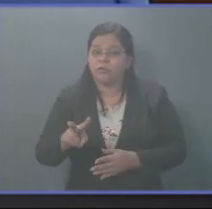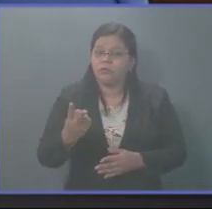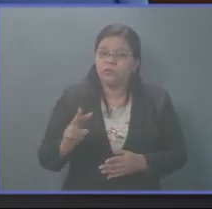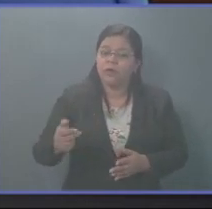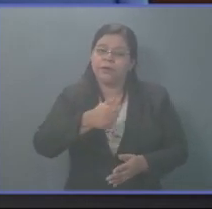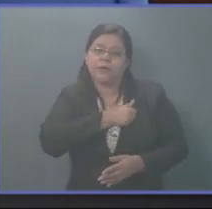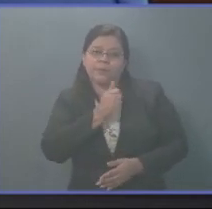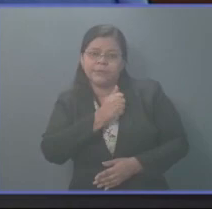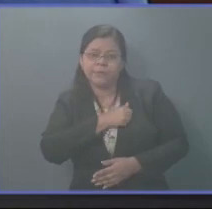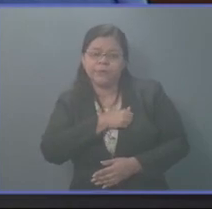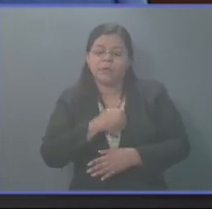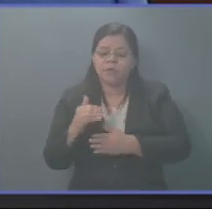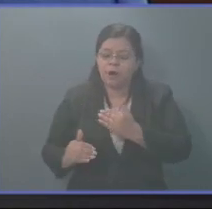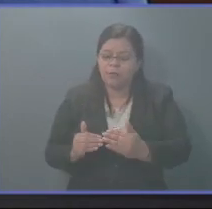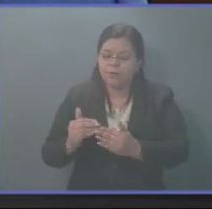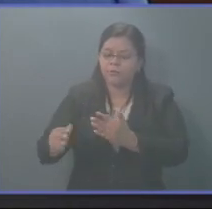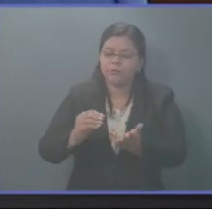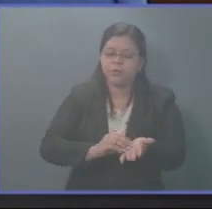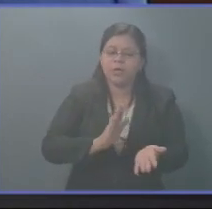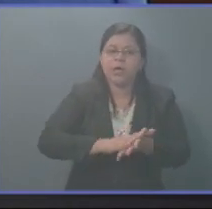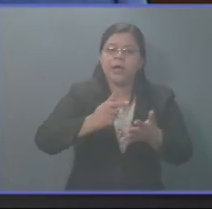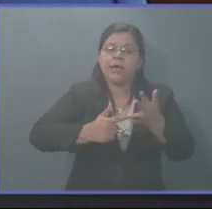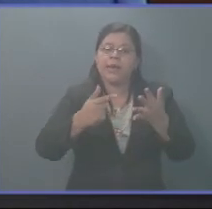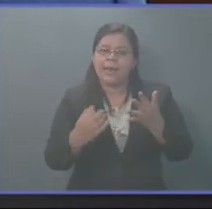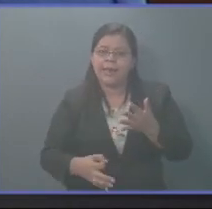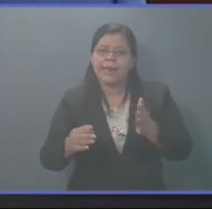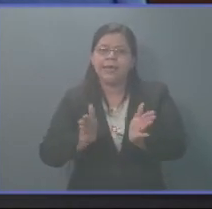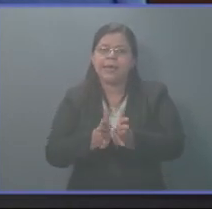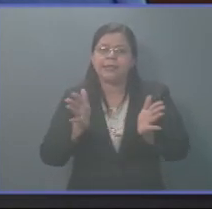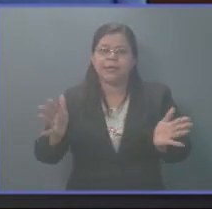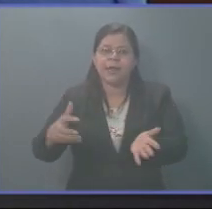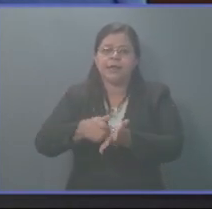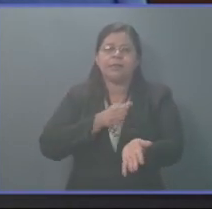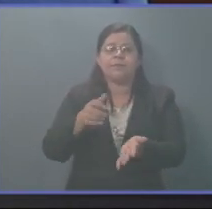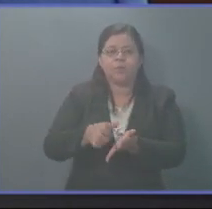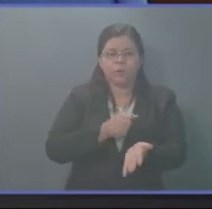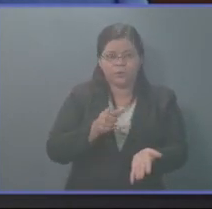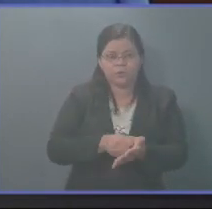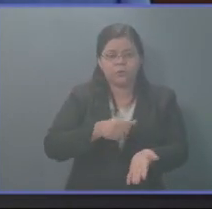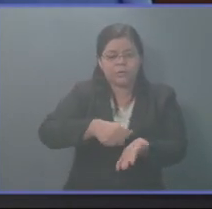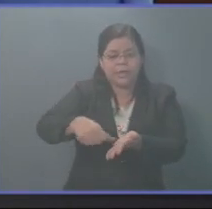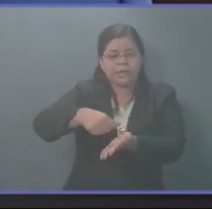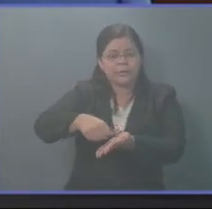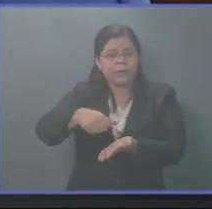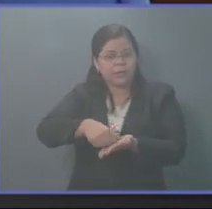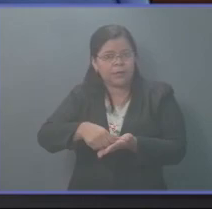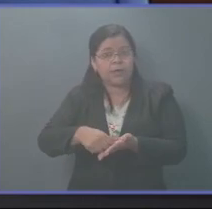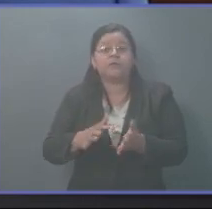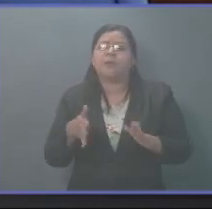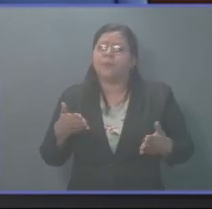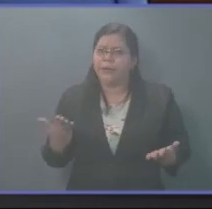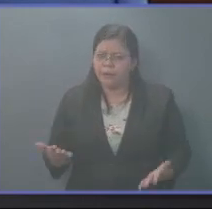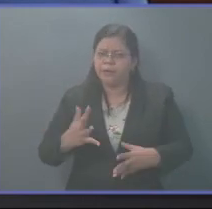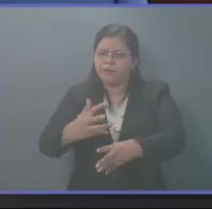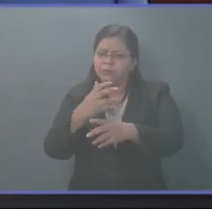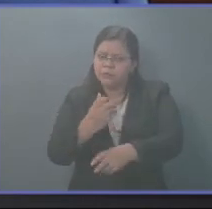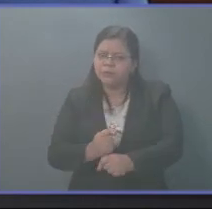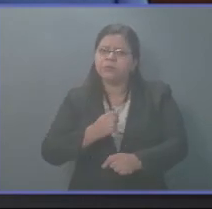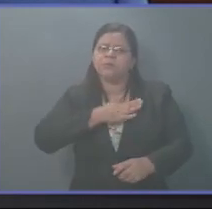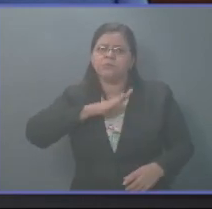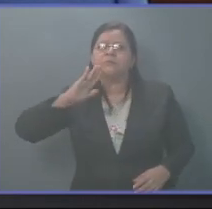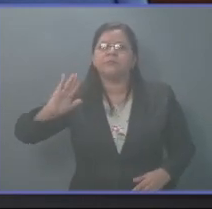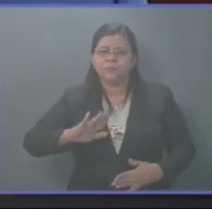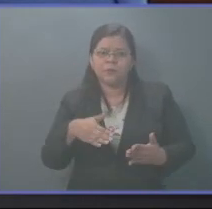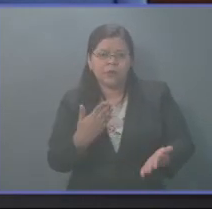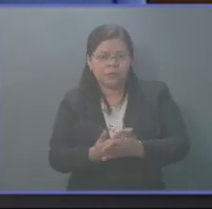y procedimientos señaladas en la presente ley o en la Ley General Tributaria Municipal. Para garantizar el cumplimiento de la obligación